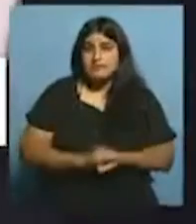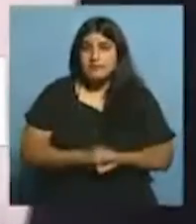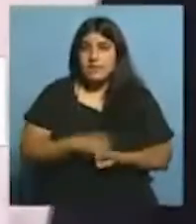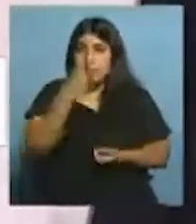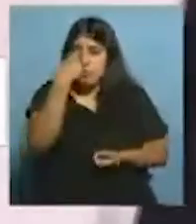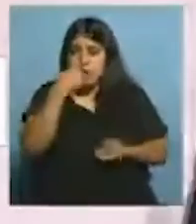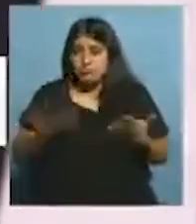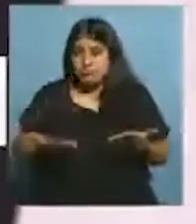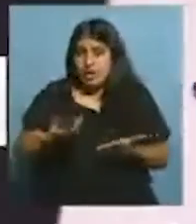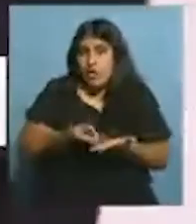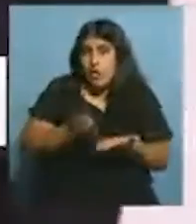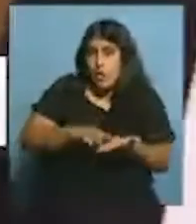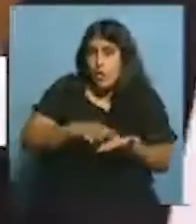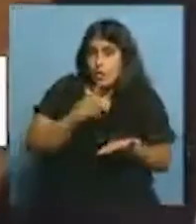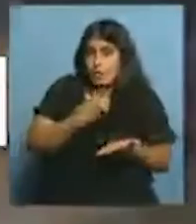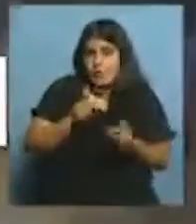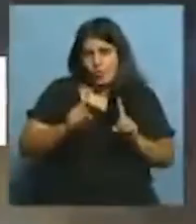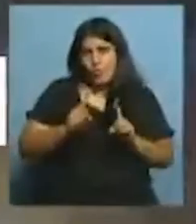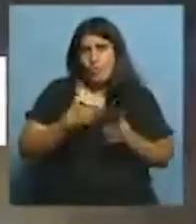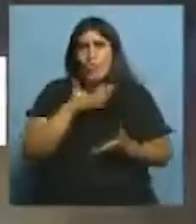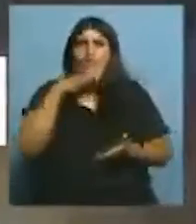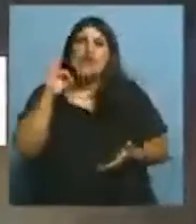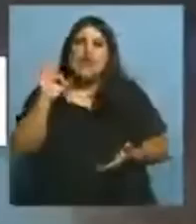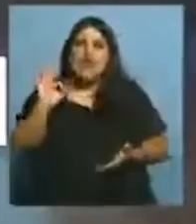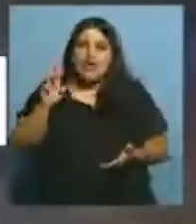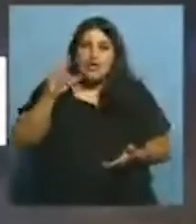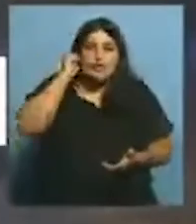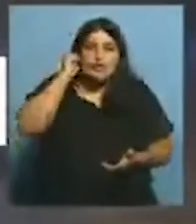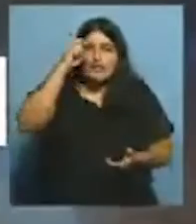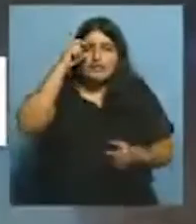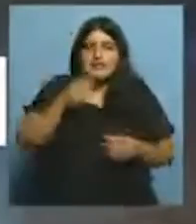pregunta? No, está bien ahí, Jorge. Muchísimas gracias por todo el informe con Alejandro Marenco.